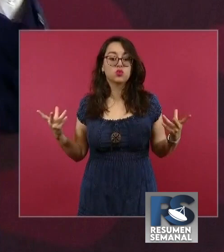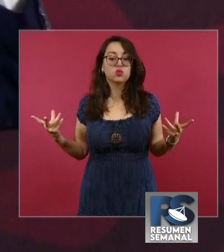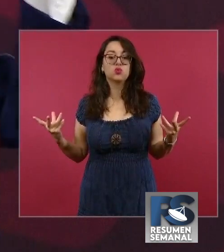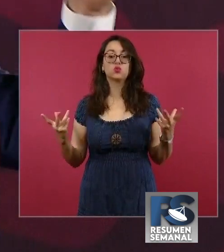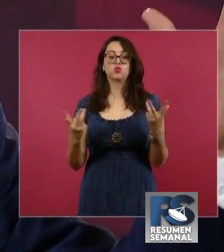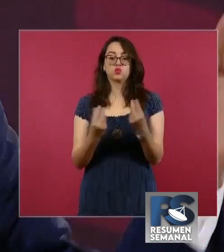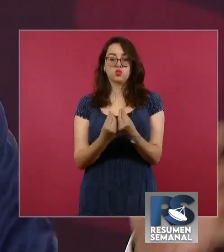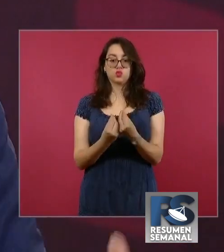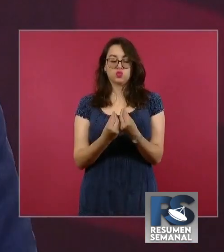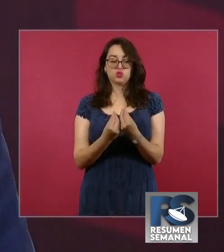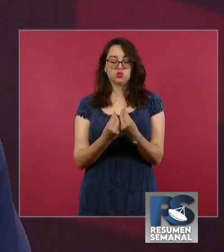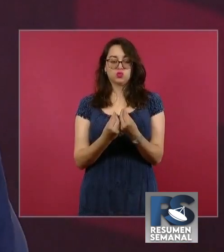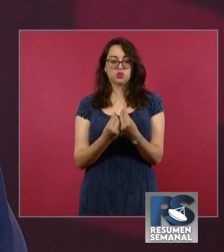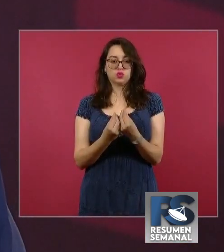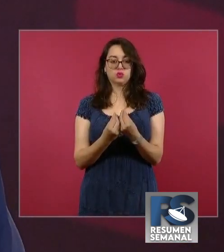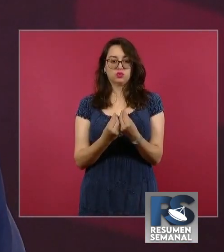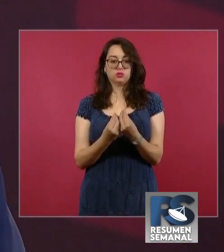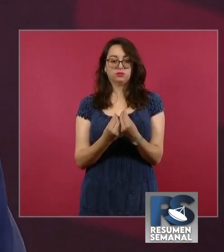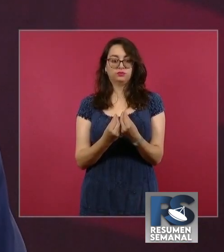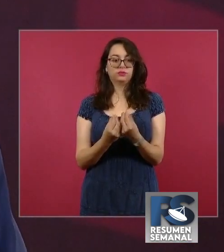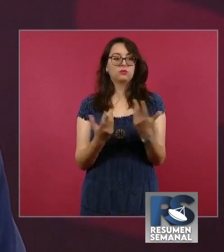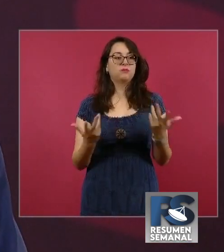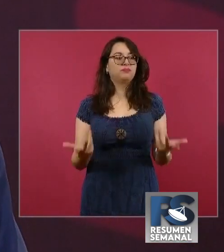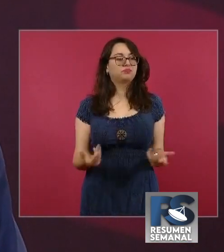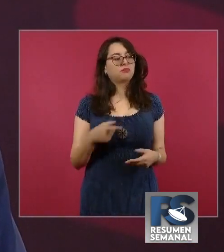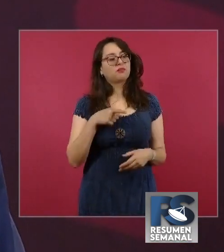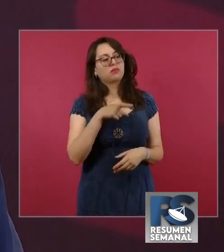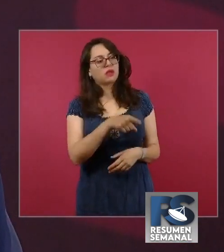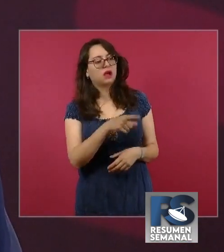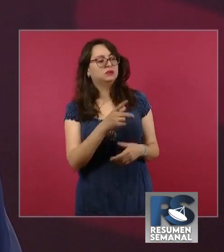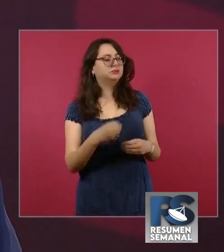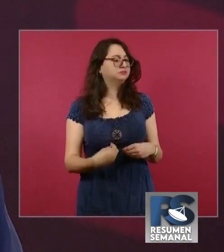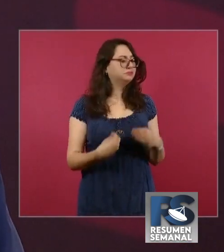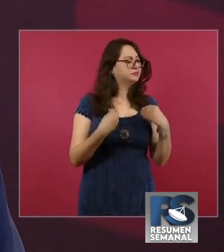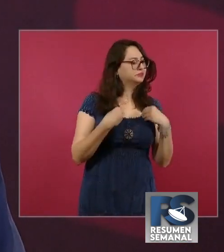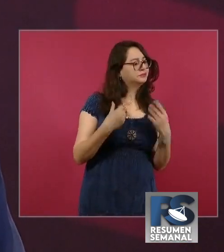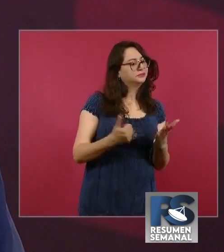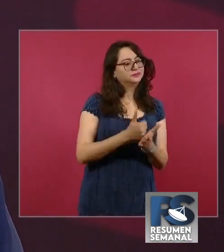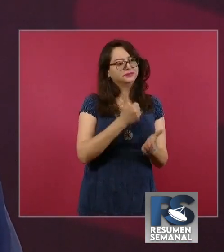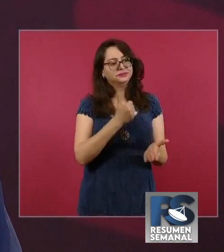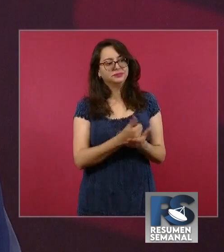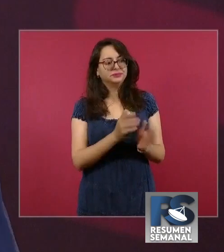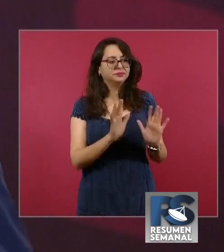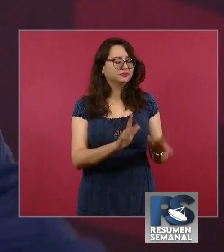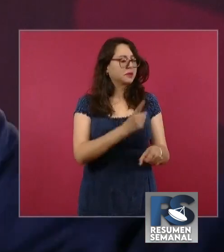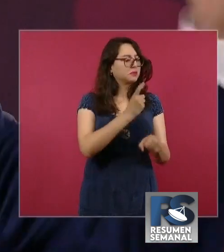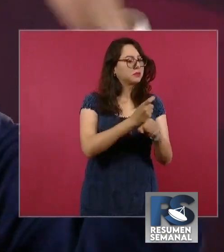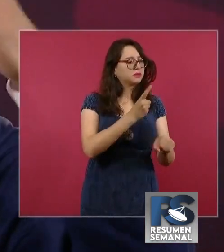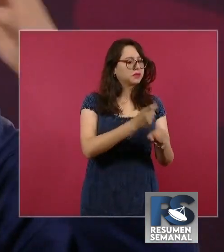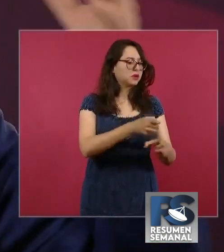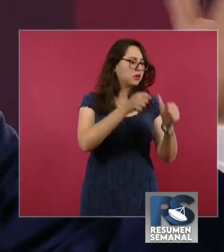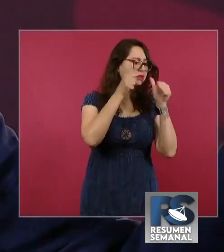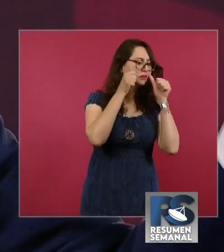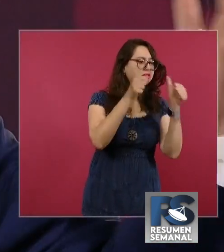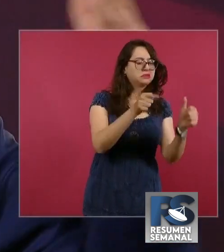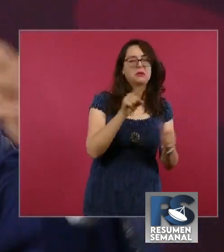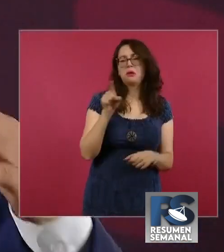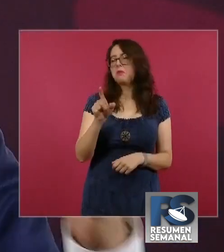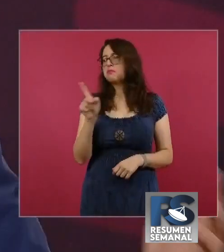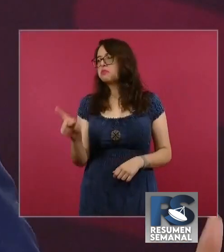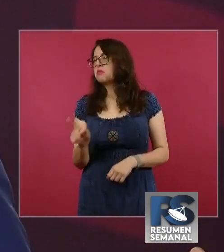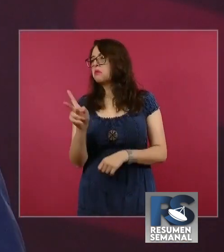porque no hay mexicanos de primera y de segunda todos tenemos el